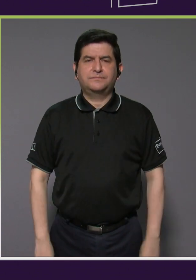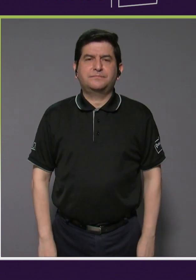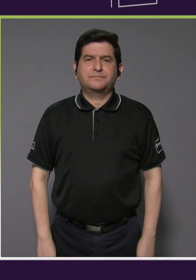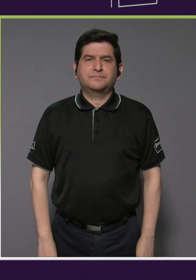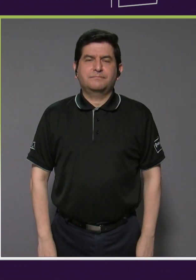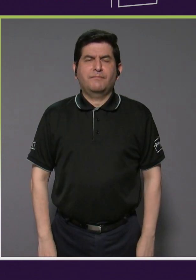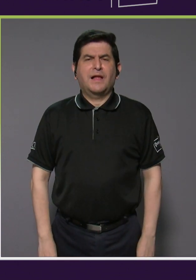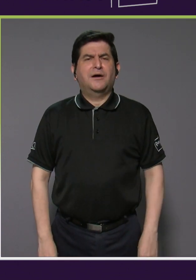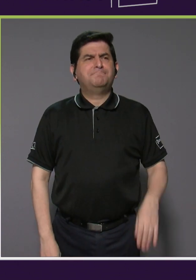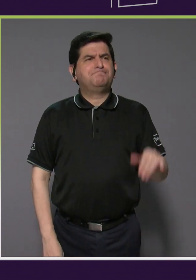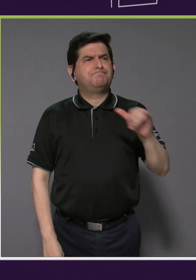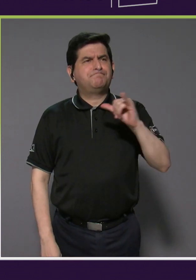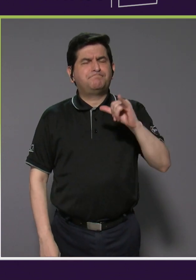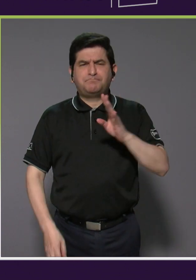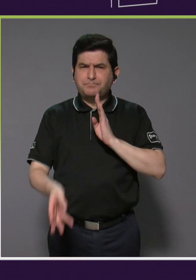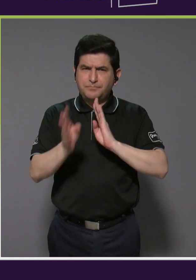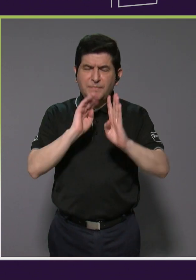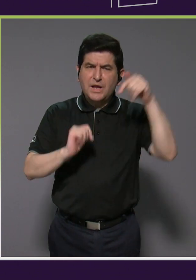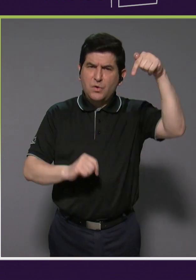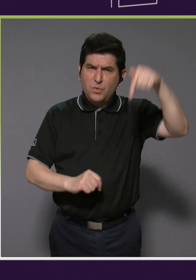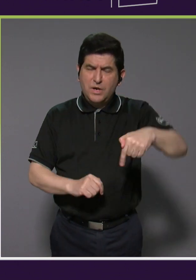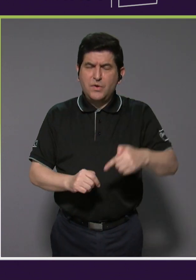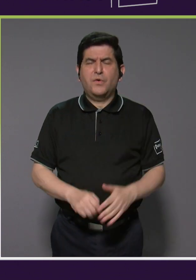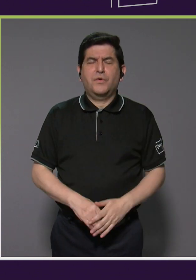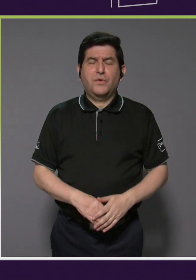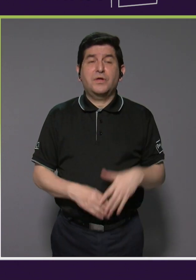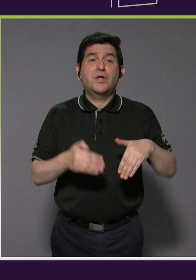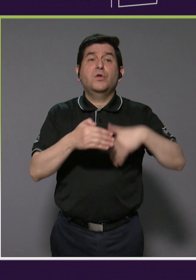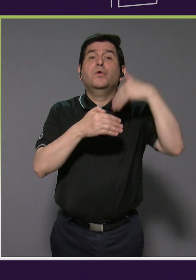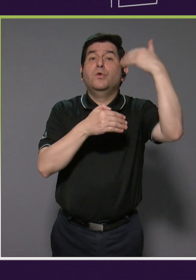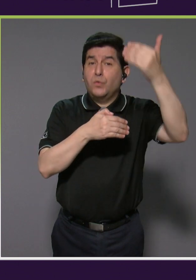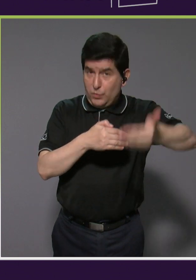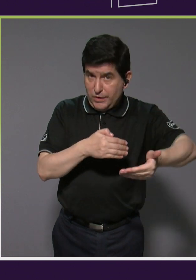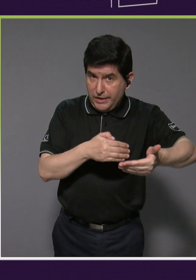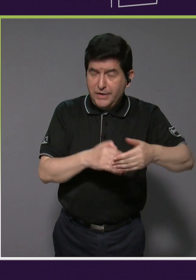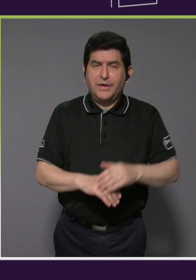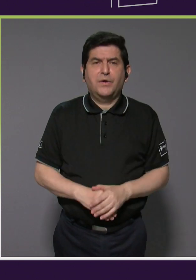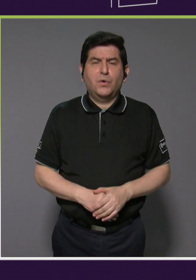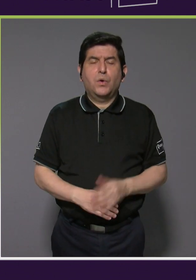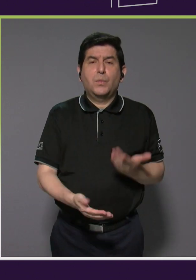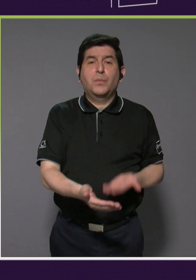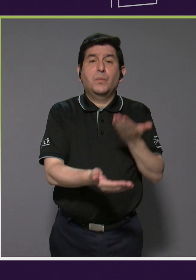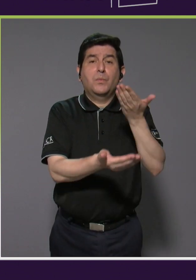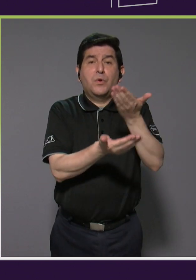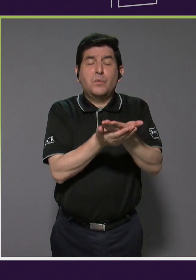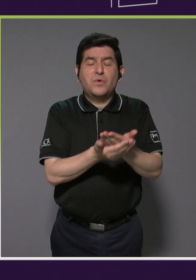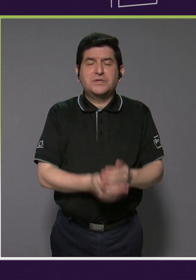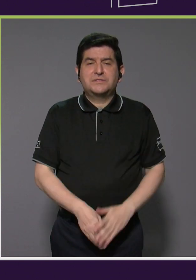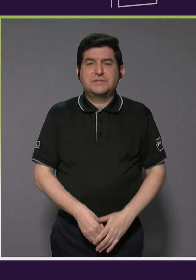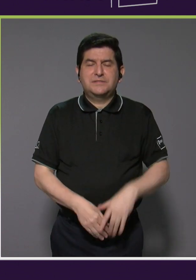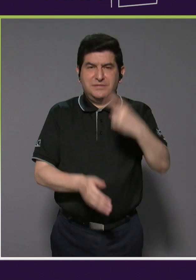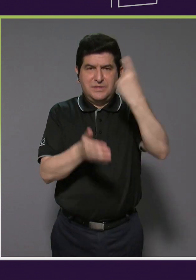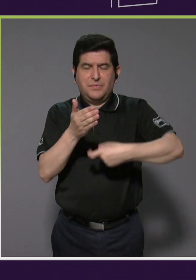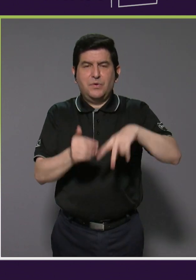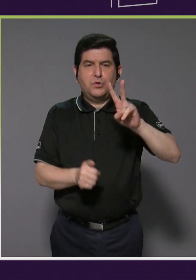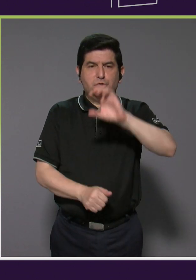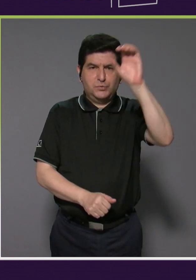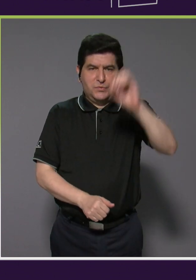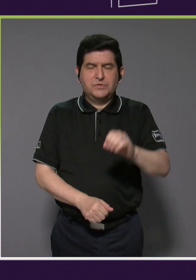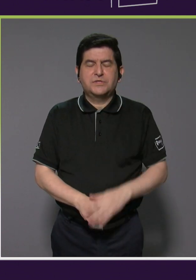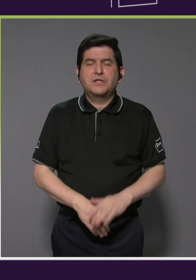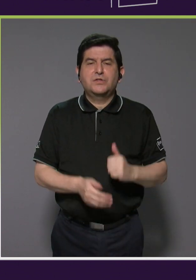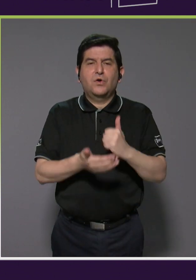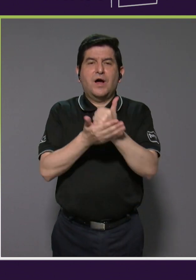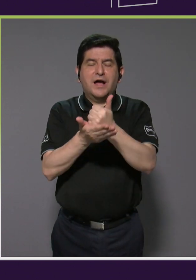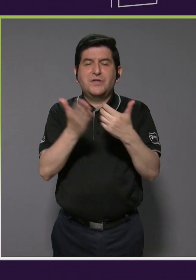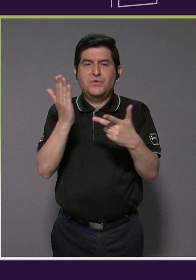bueno, también vamos a conversar hoy, adelantamos, sobre la propuesta de gravar con 2% de impuesto las ayudas